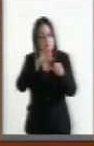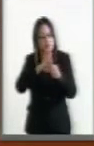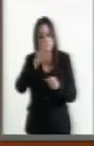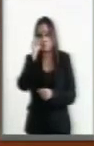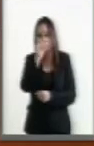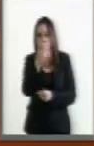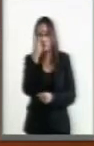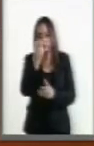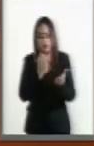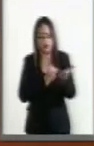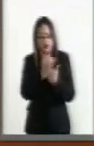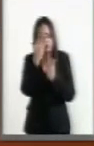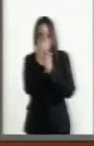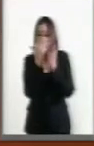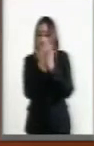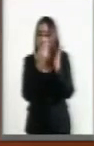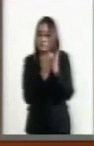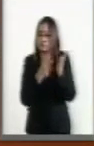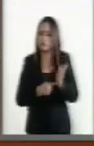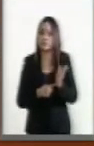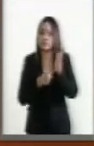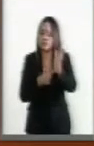favor de esta